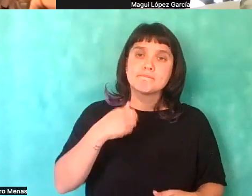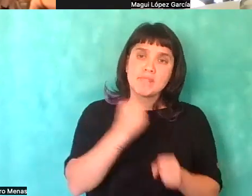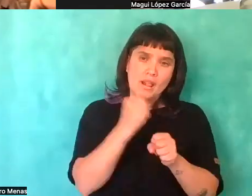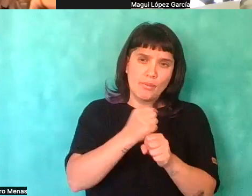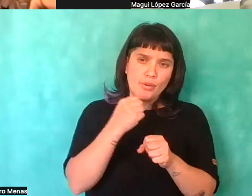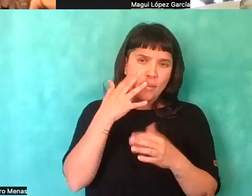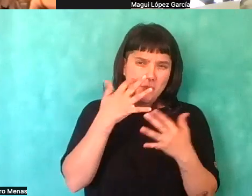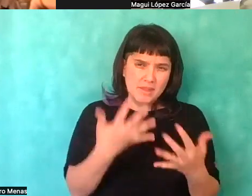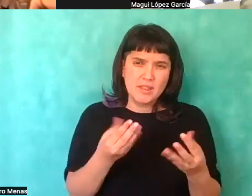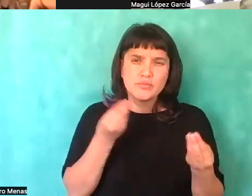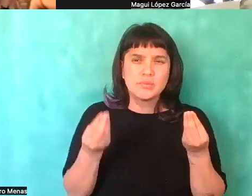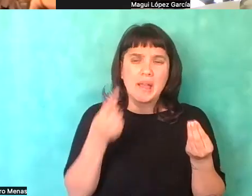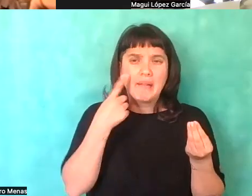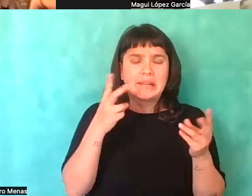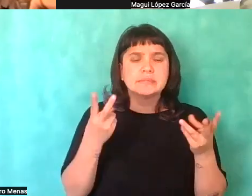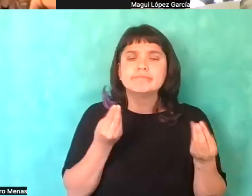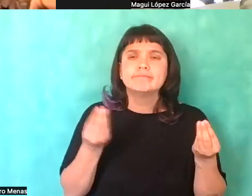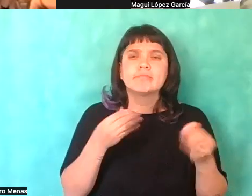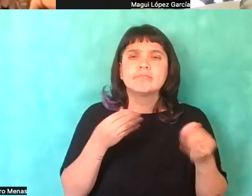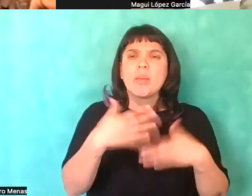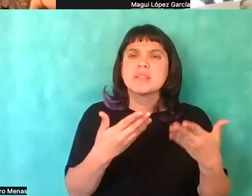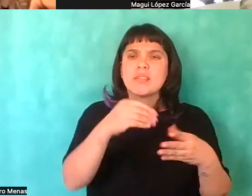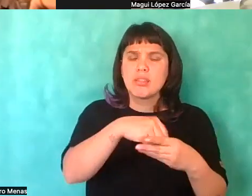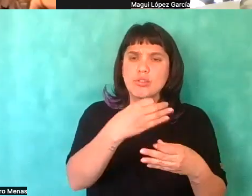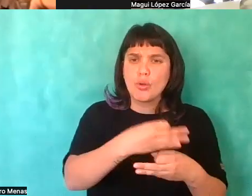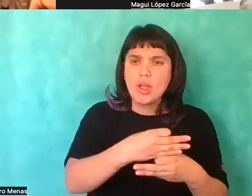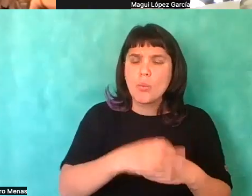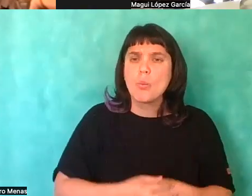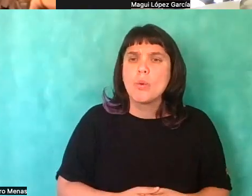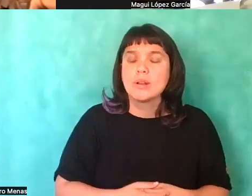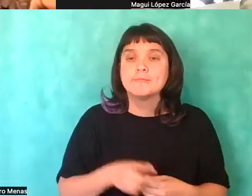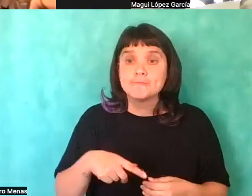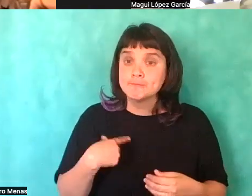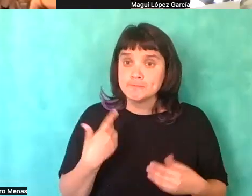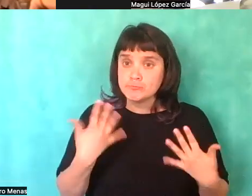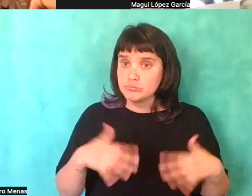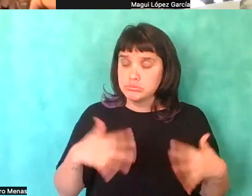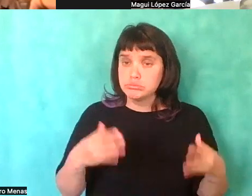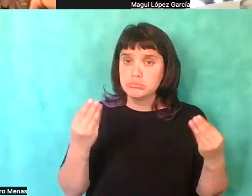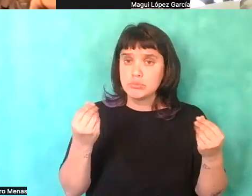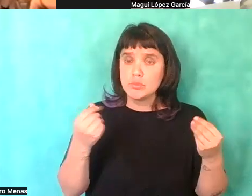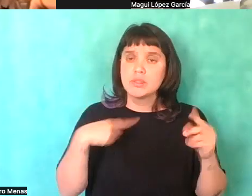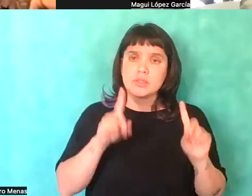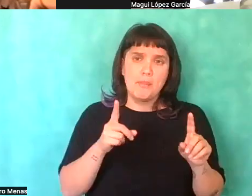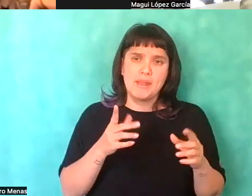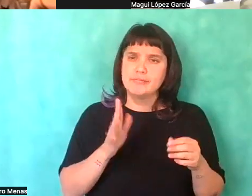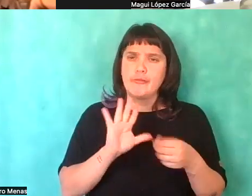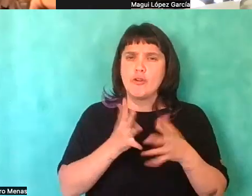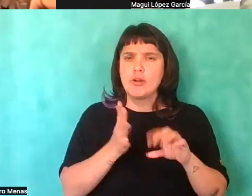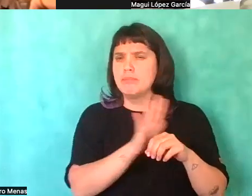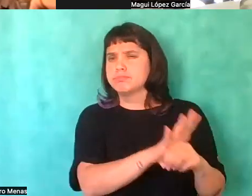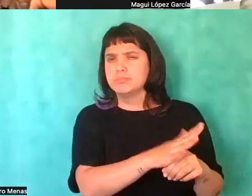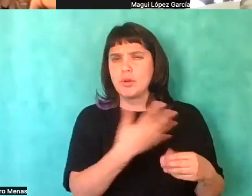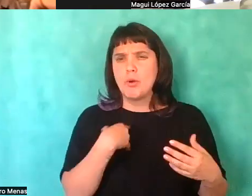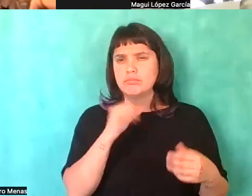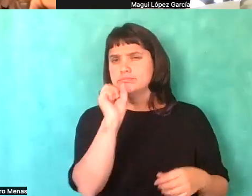en torno a lo que ocurre dentro de las escuelas, que es muy rico y también muy invisibilizado. Así que